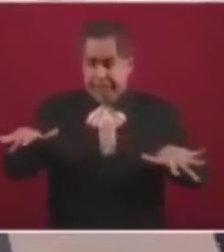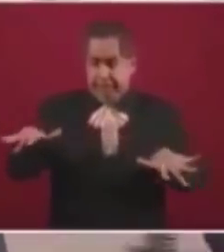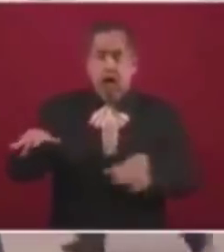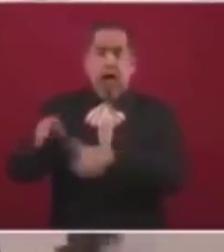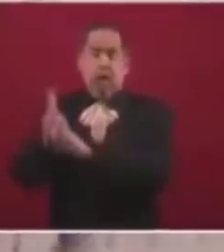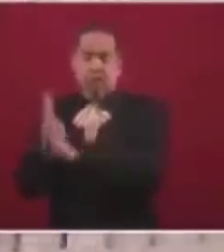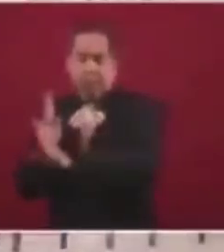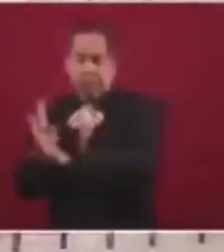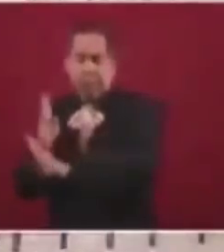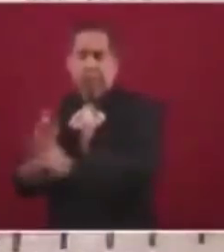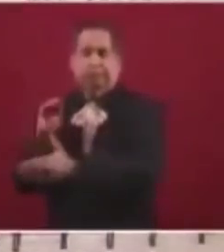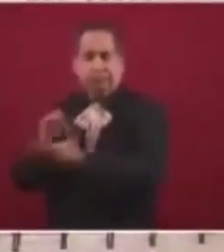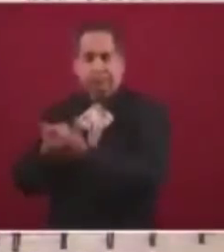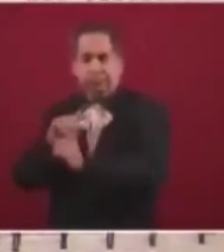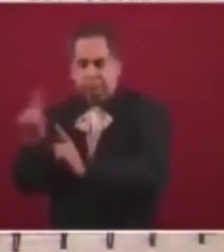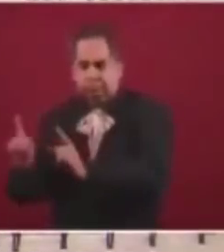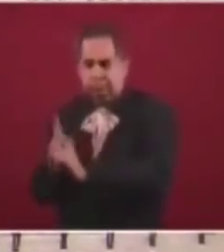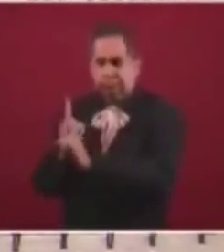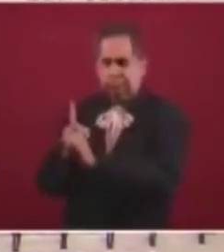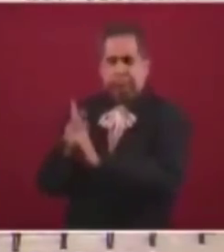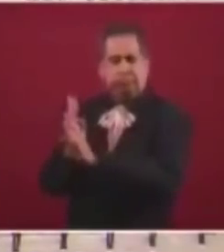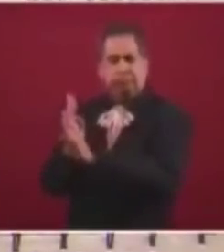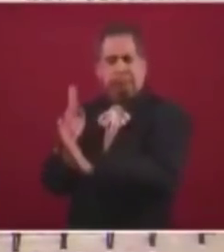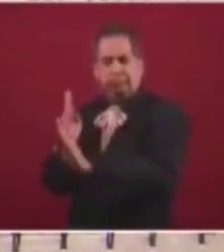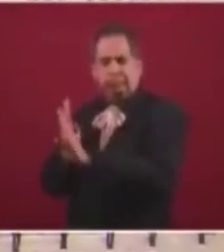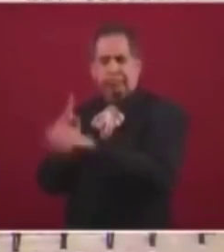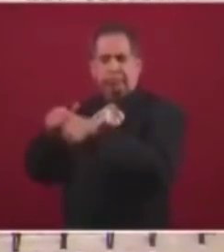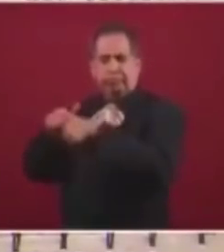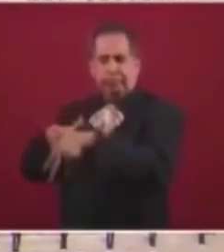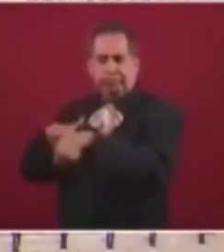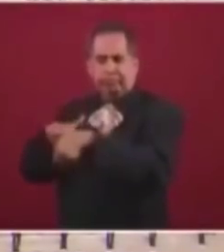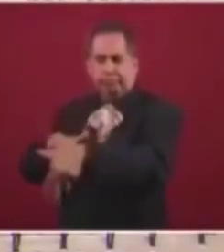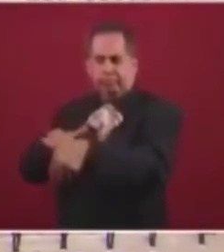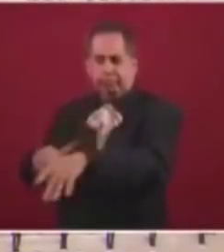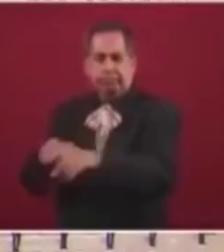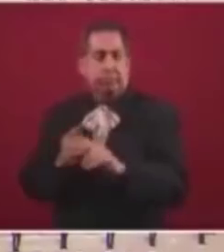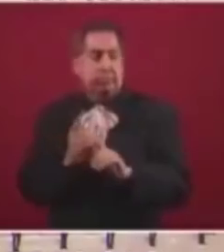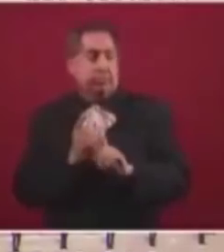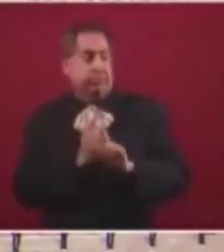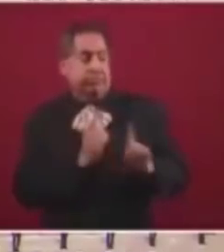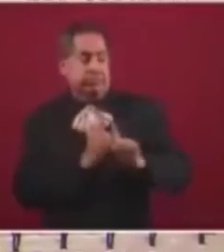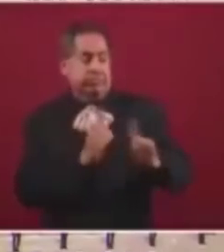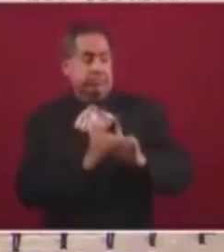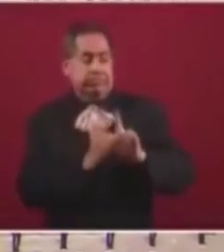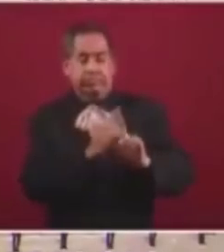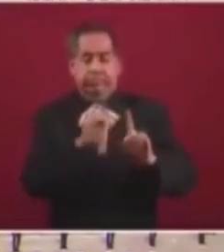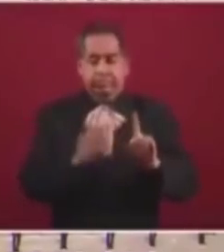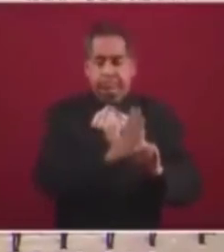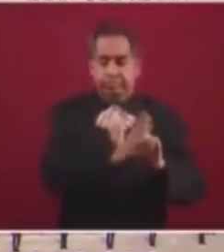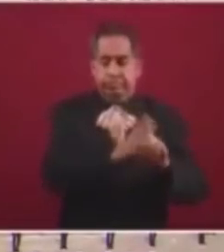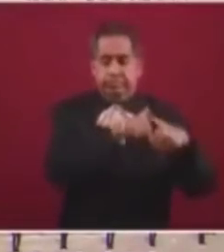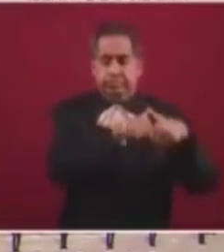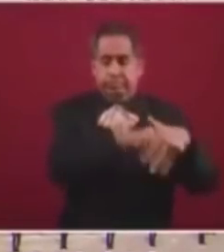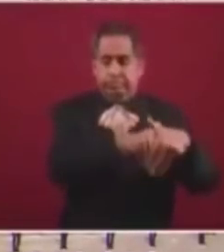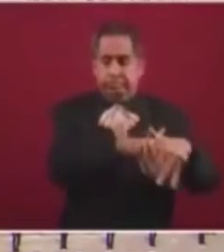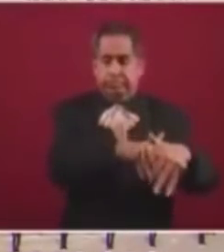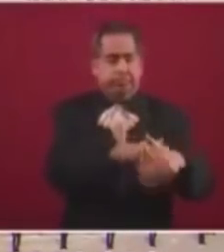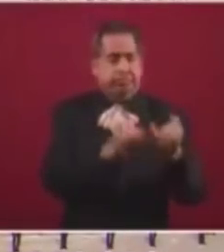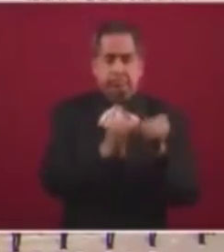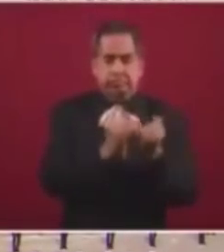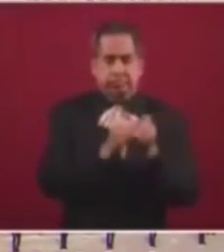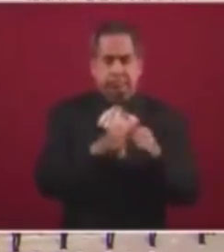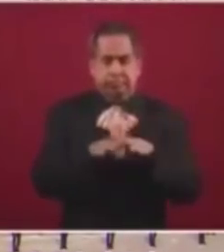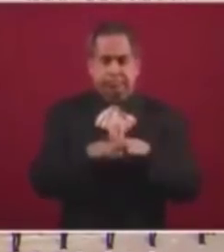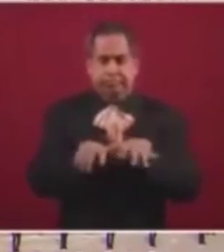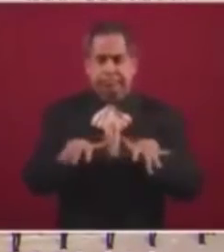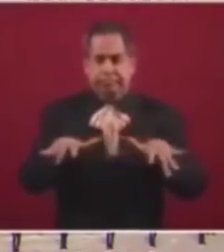No, ya tienes mucha cultura, parce. Ya mire. Sí, no. Eso ya es un trabajo de años. Eso ya es un trabajo